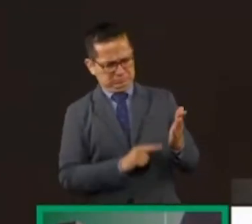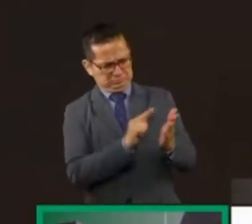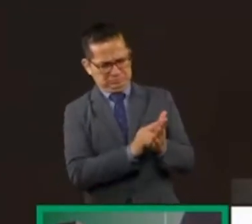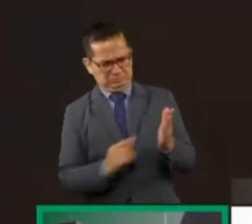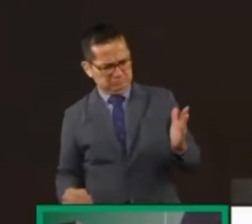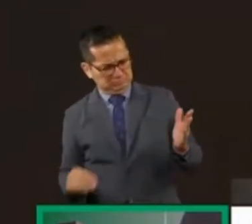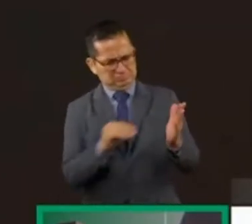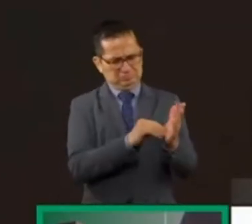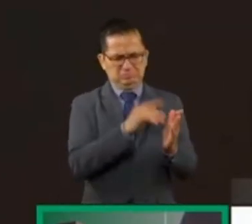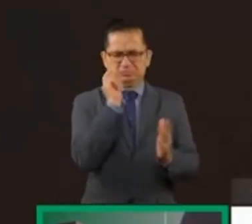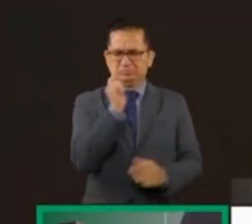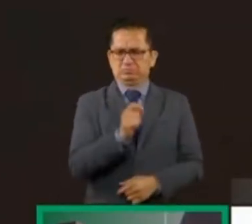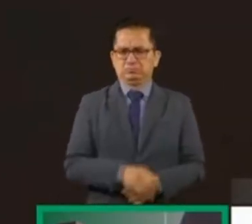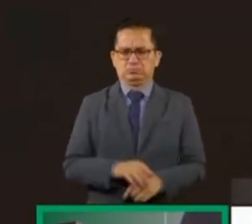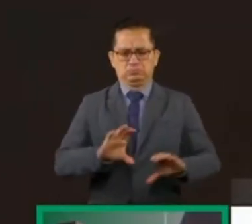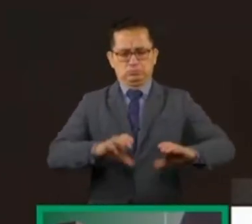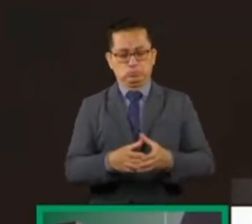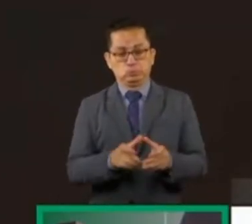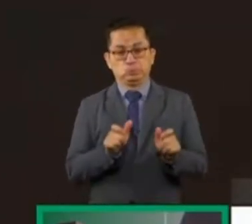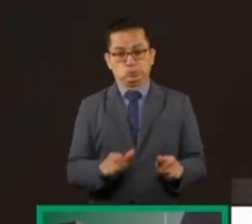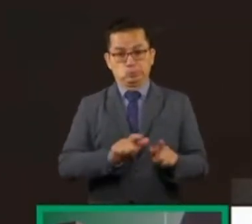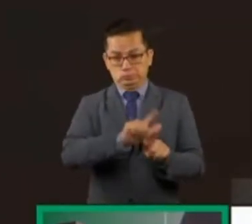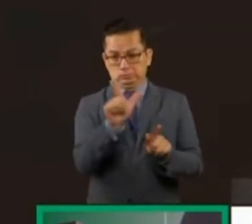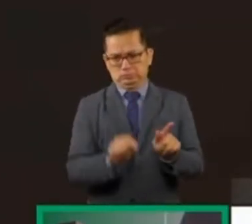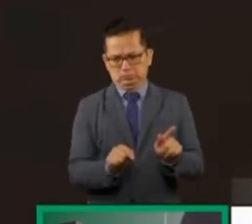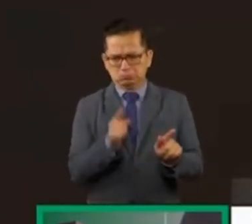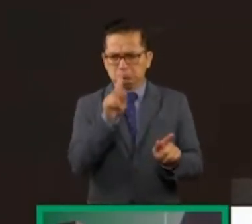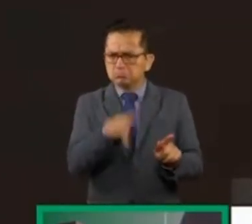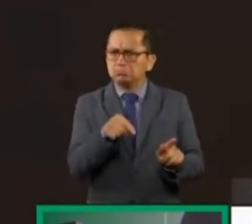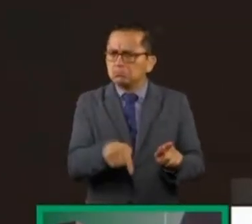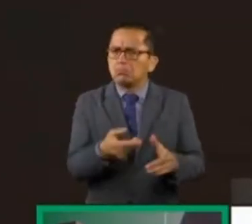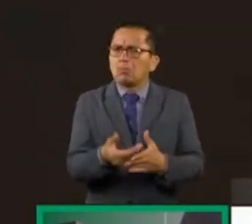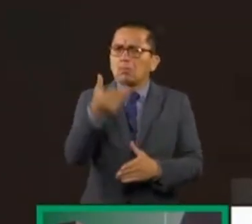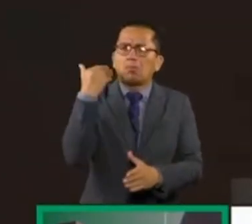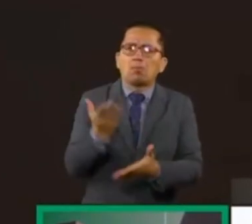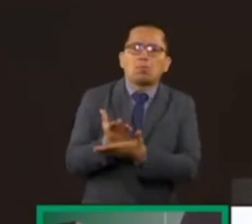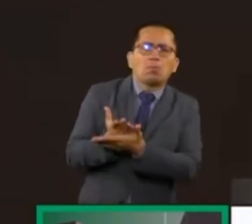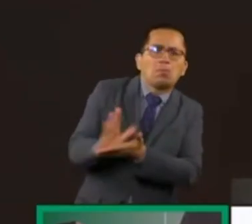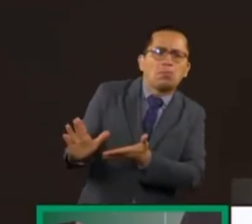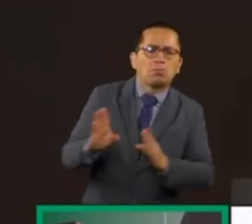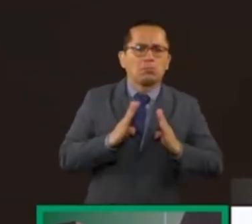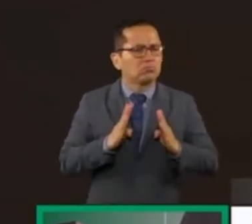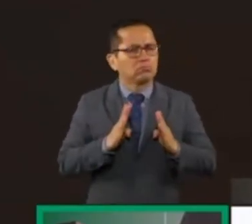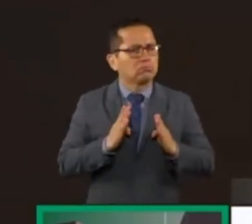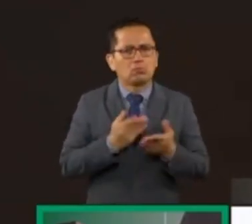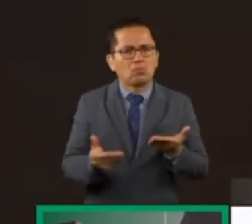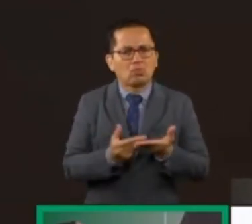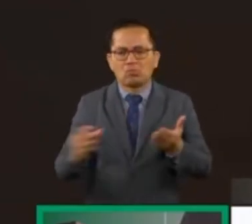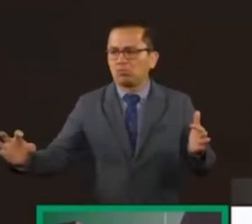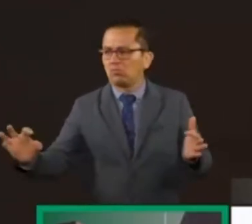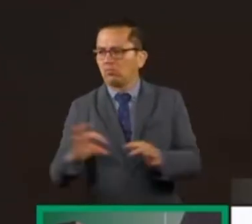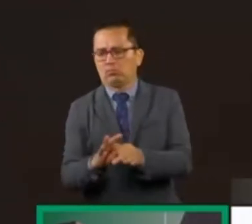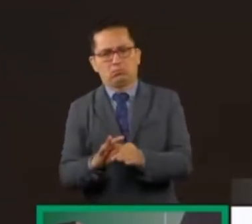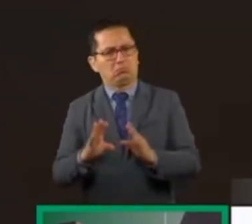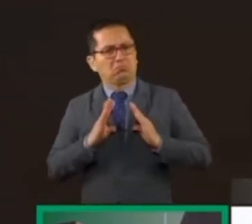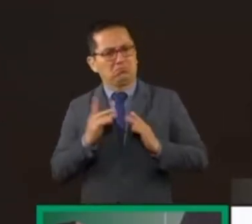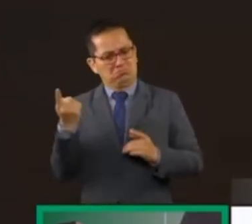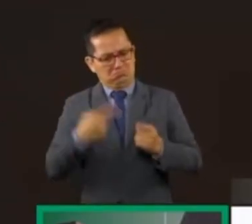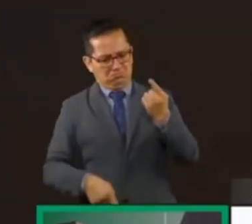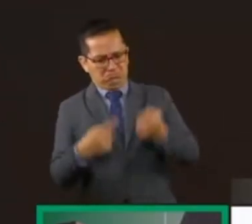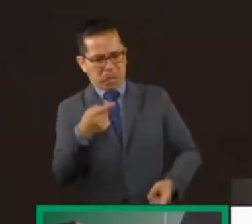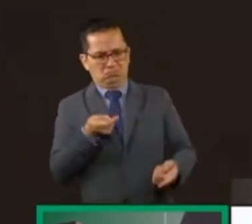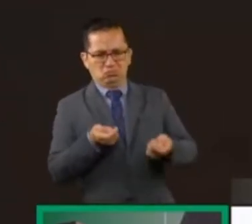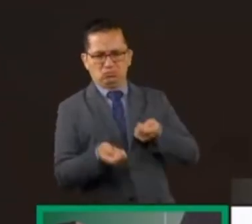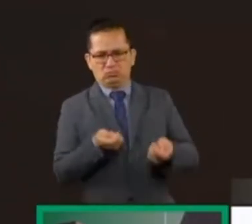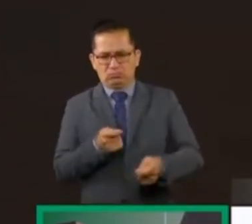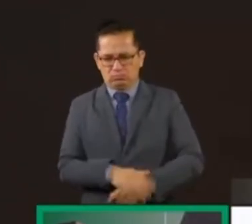nació como civil, se convierta en una fuerza permanente bajo control militar. Esto no es una estrategia de seguridad,